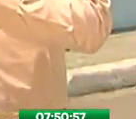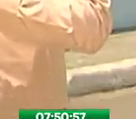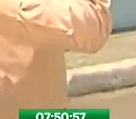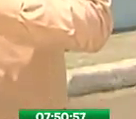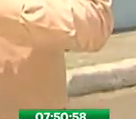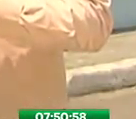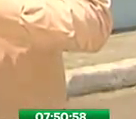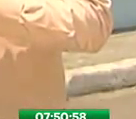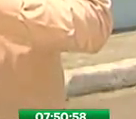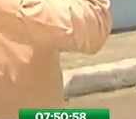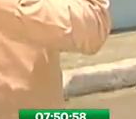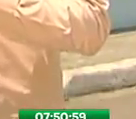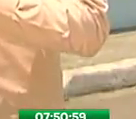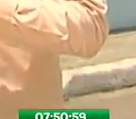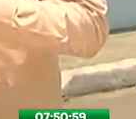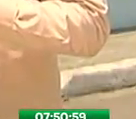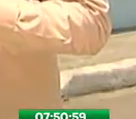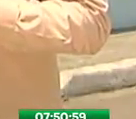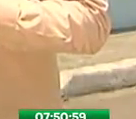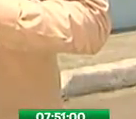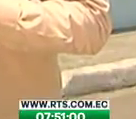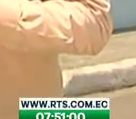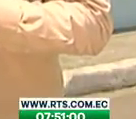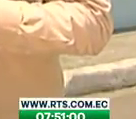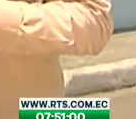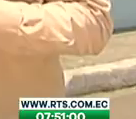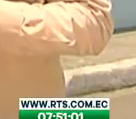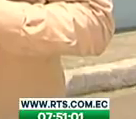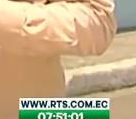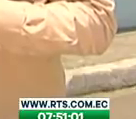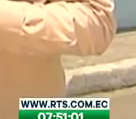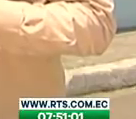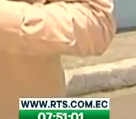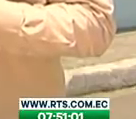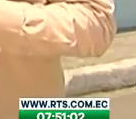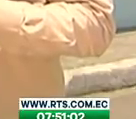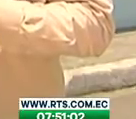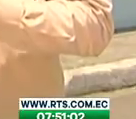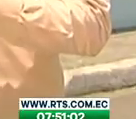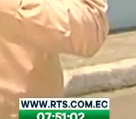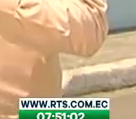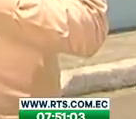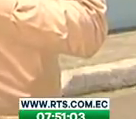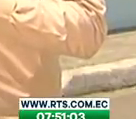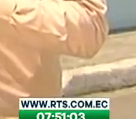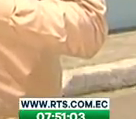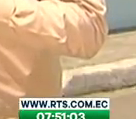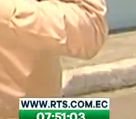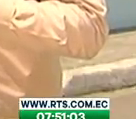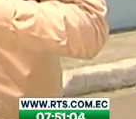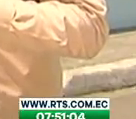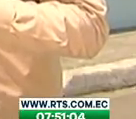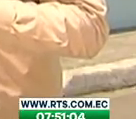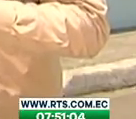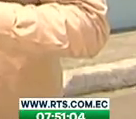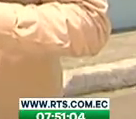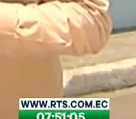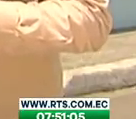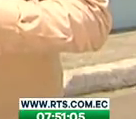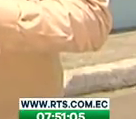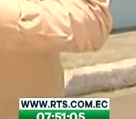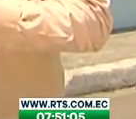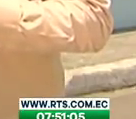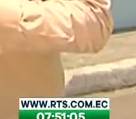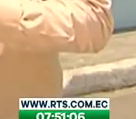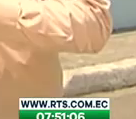sobre cuántas clínicas clandestinas hay en la zona 8, que incluye Guayaquil, Durán, San Borondón y Tenguel, pero según la agencia de control hay